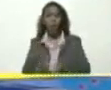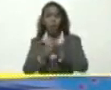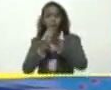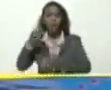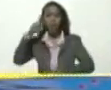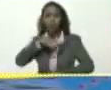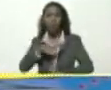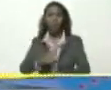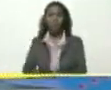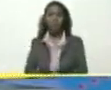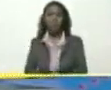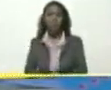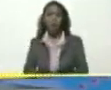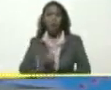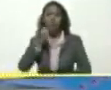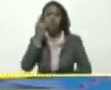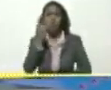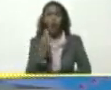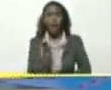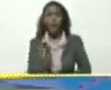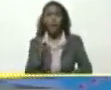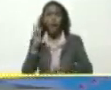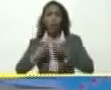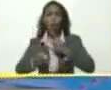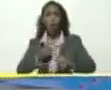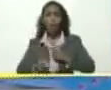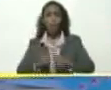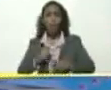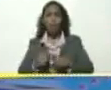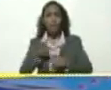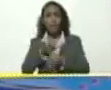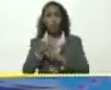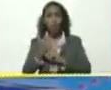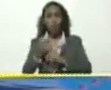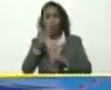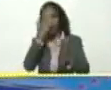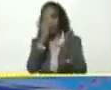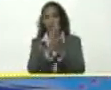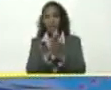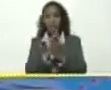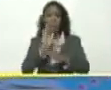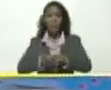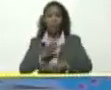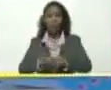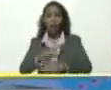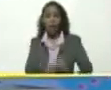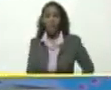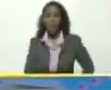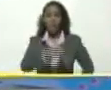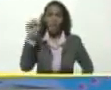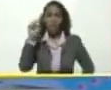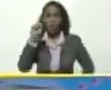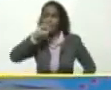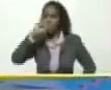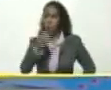histórico. ¿Cuántas circunstancias y situaciones tuvo que enfrentar nuestro libertador amado?